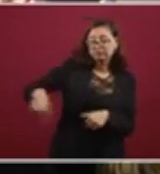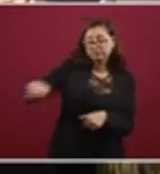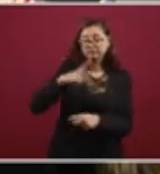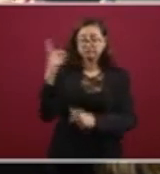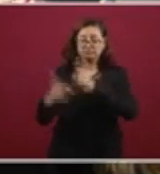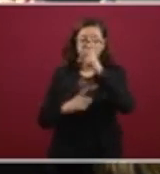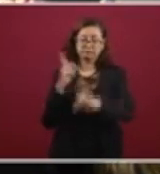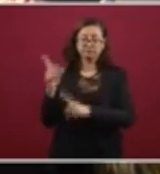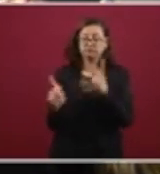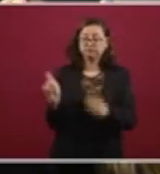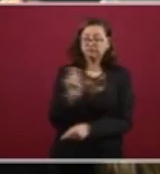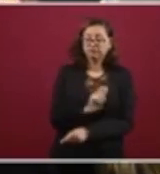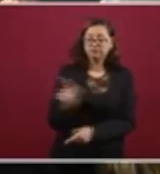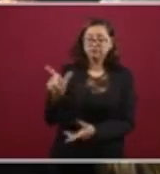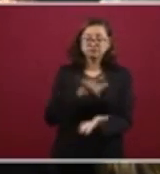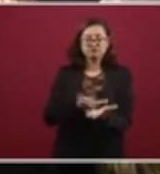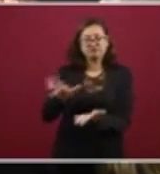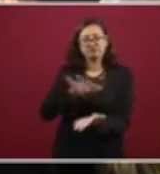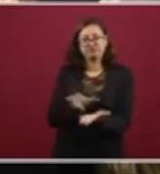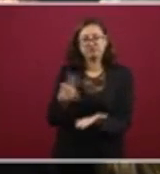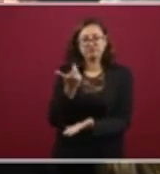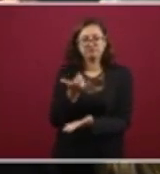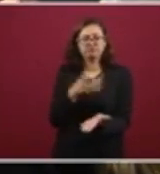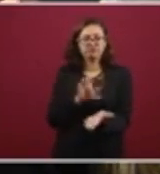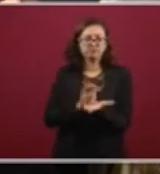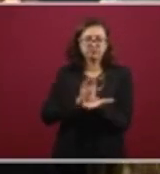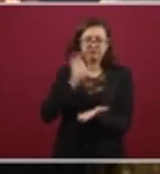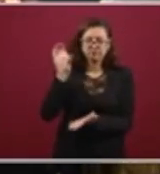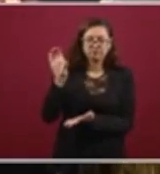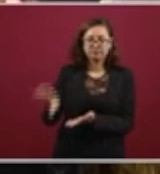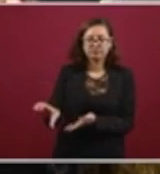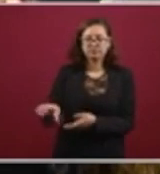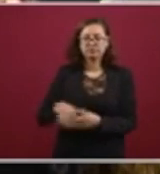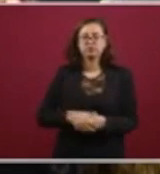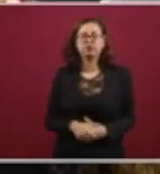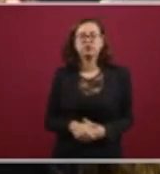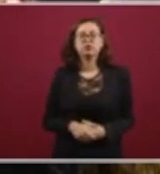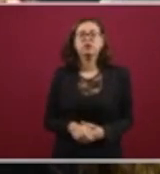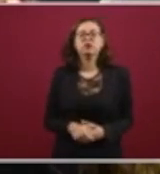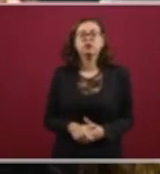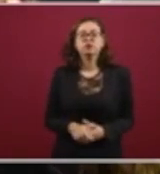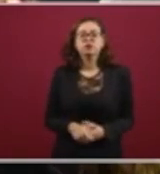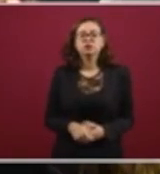los medallistas. Como lo dijimos